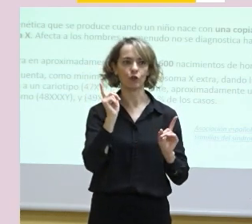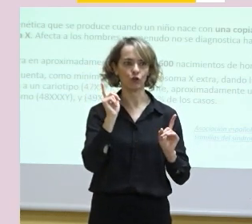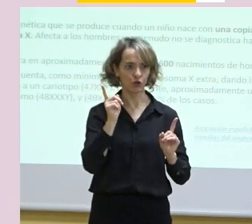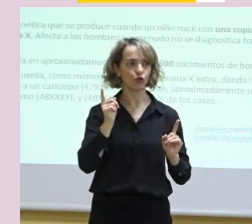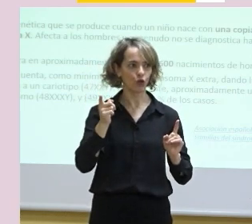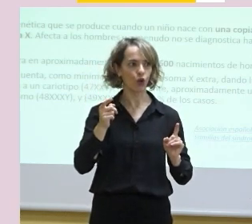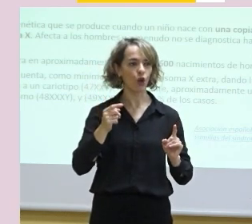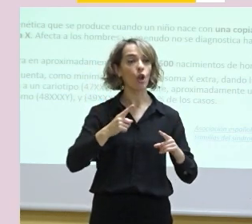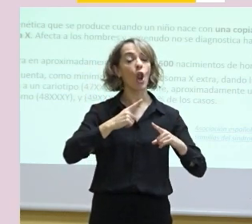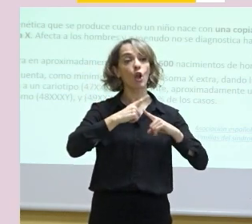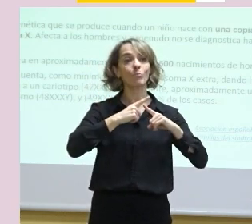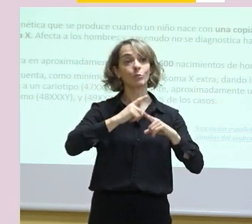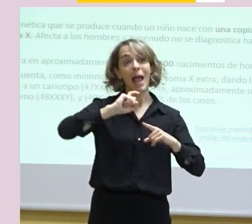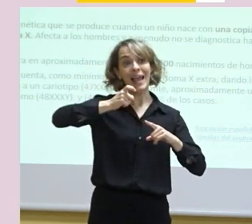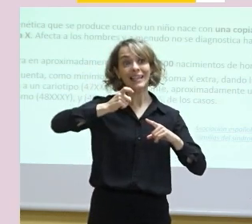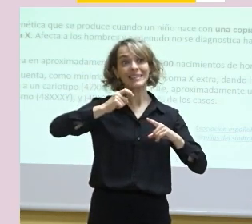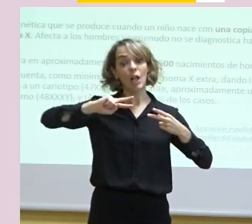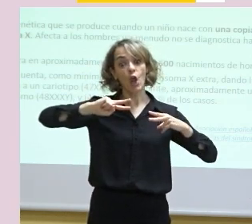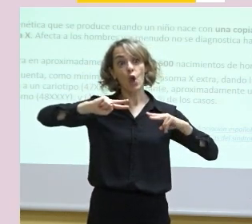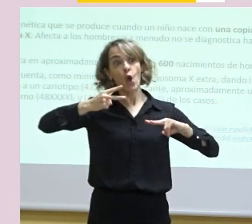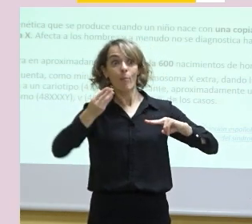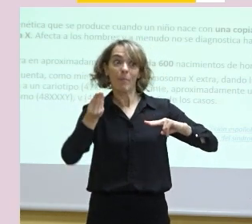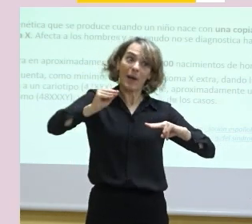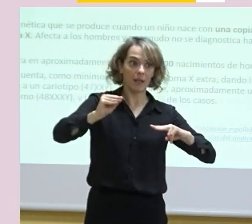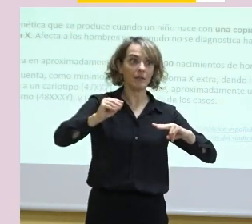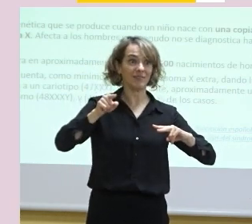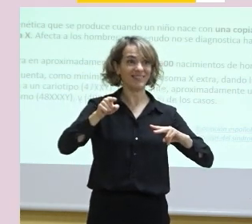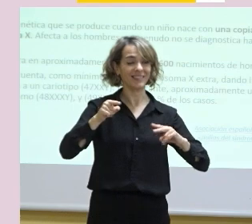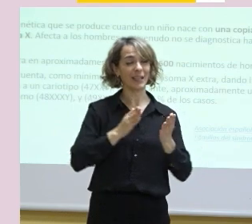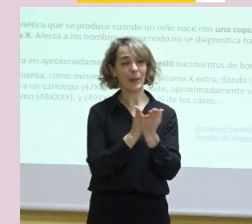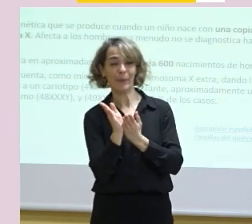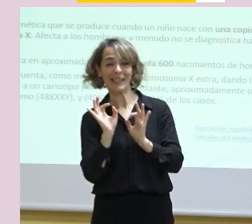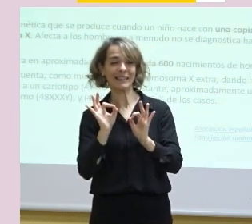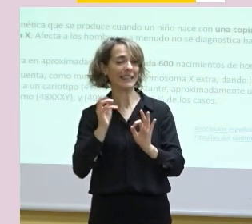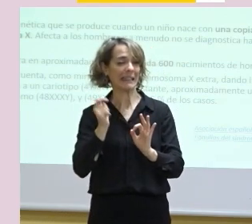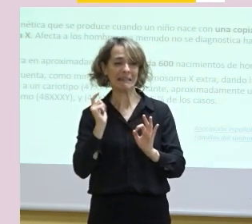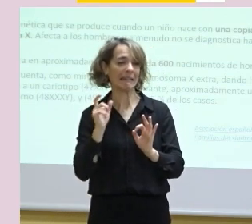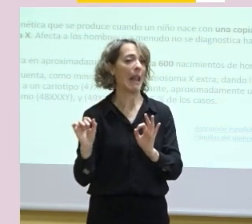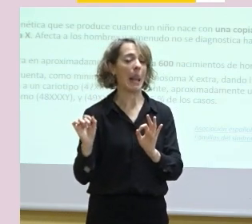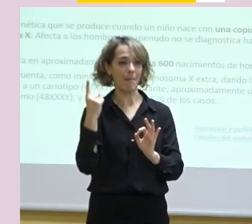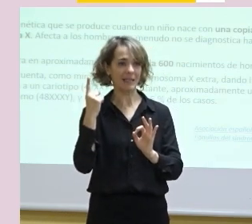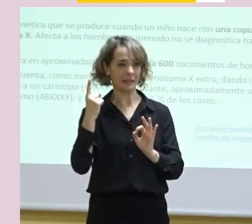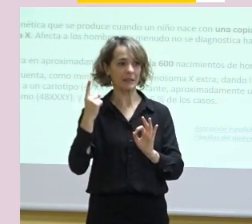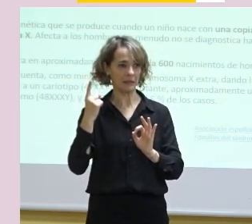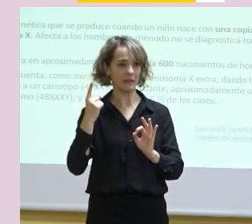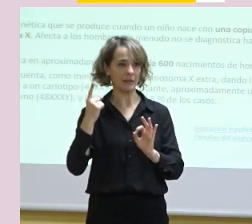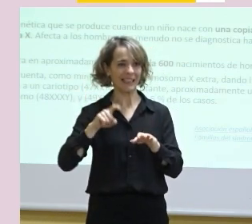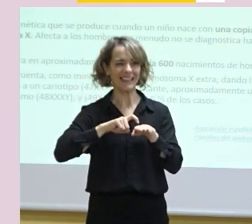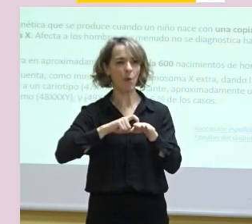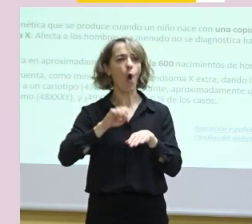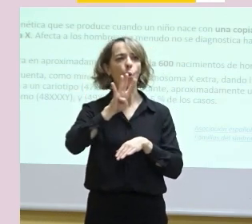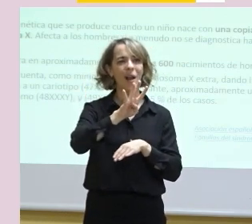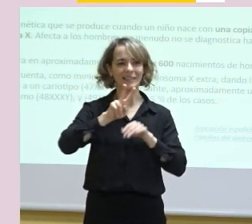del cromosoma X. Esta sería la variante más común, de cariotipo 47, aunque hay